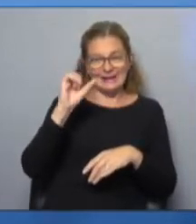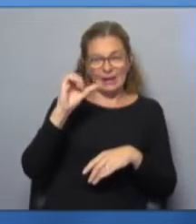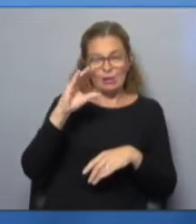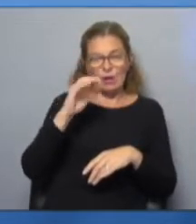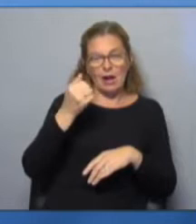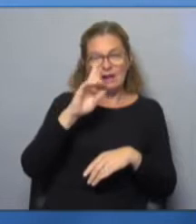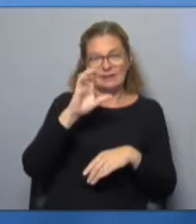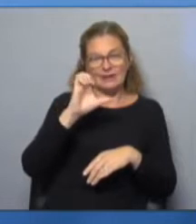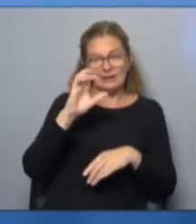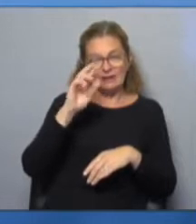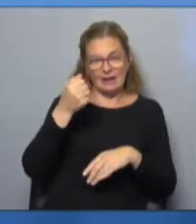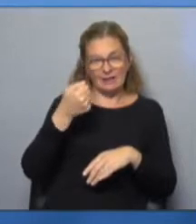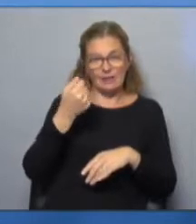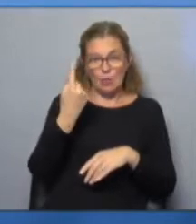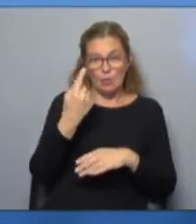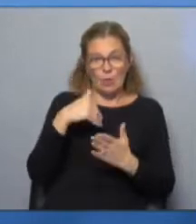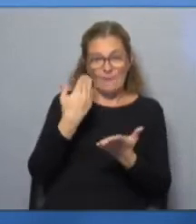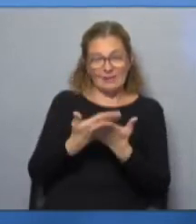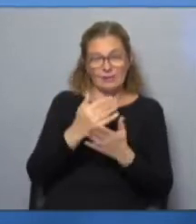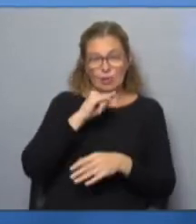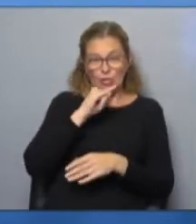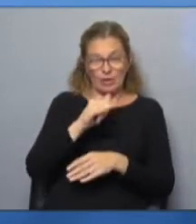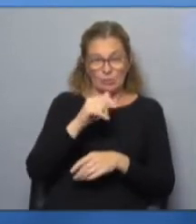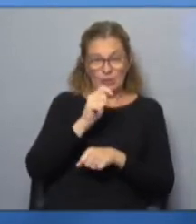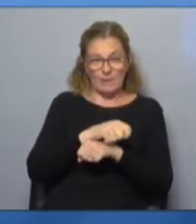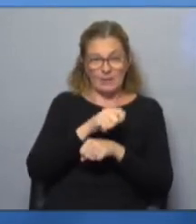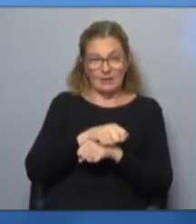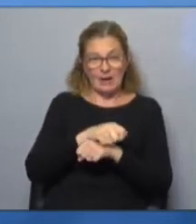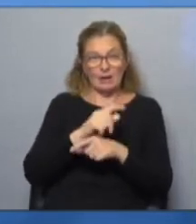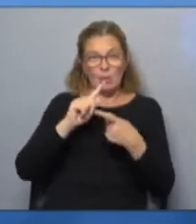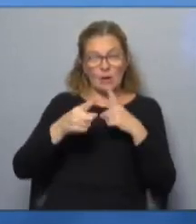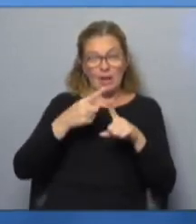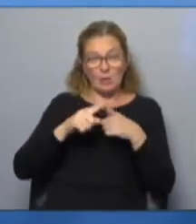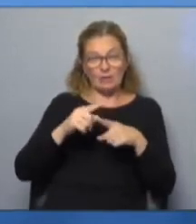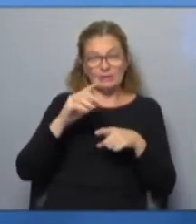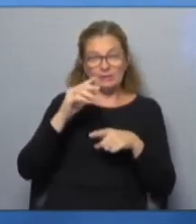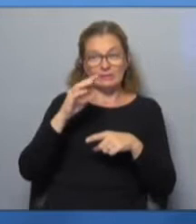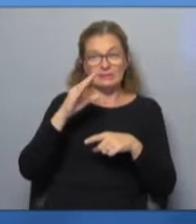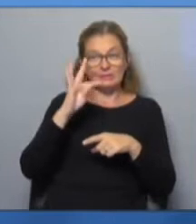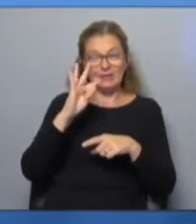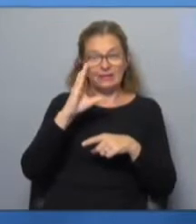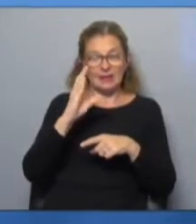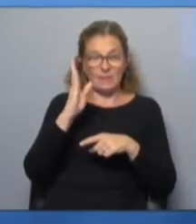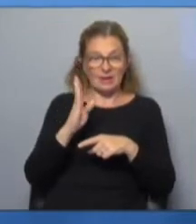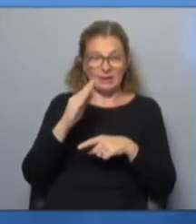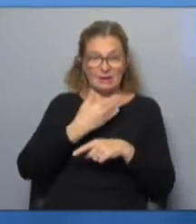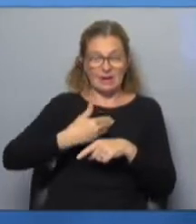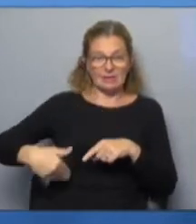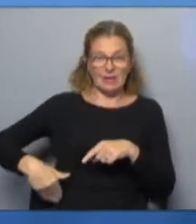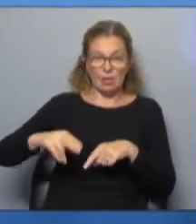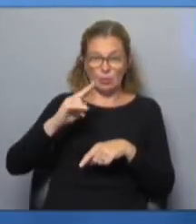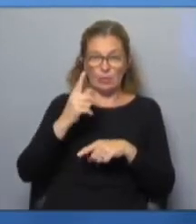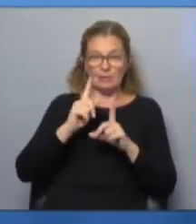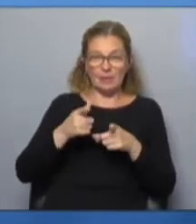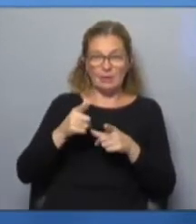Carrera que fue uno de los que presentó esta denuncia penal en el marco del acuerdo entre TCP y el Estado Uruguayo y también